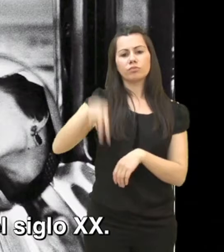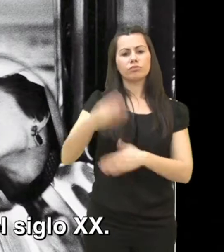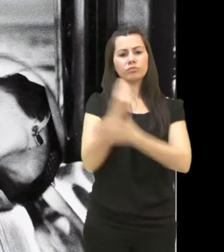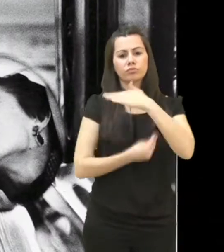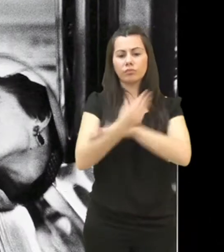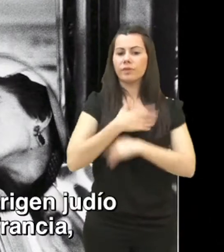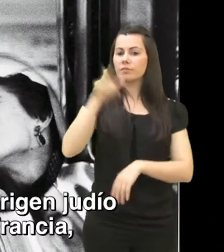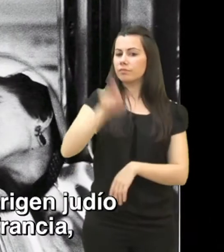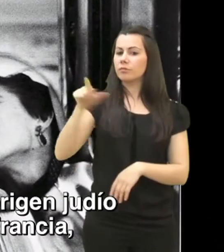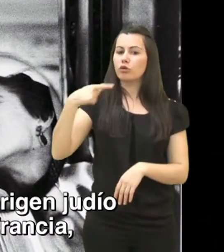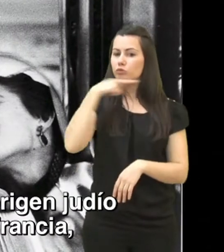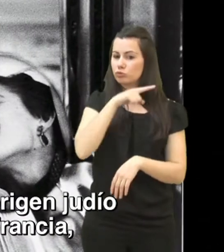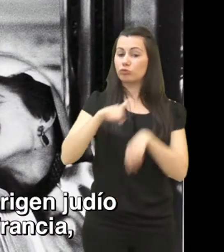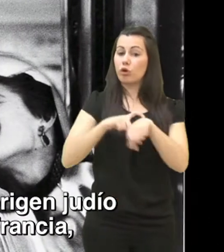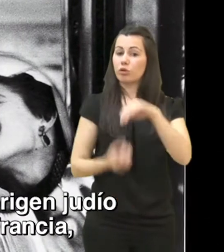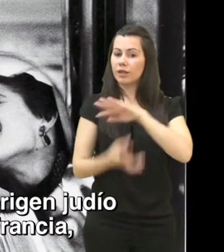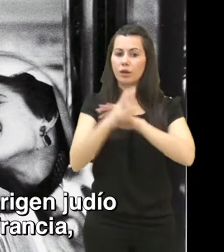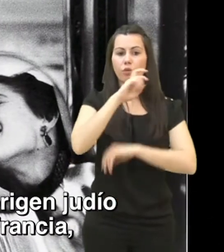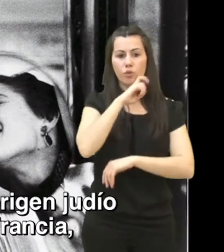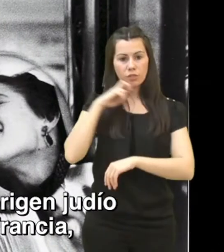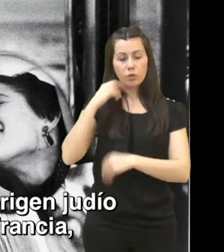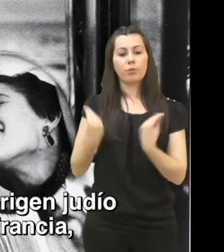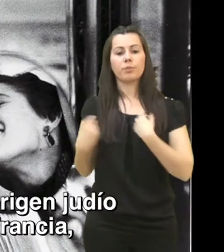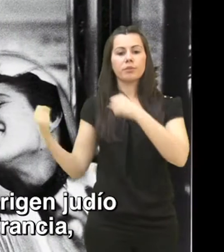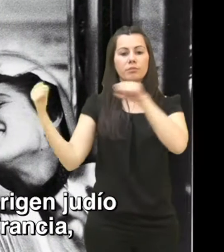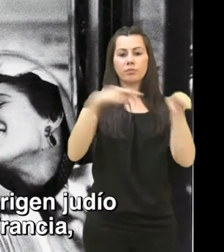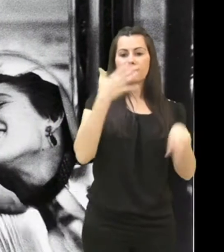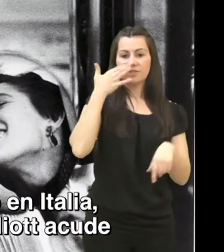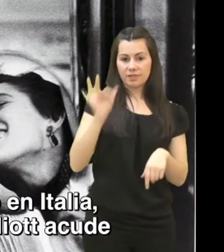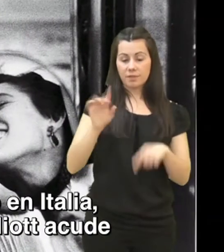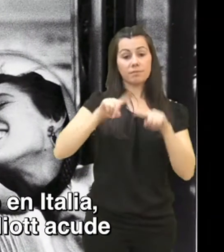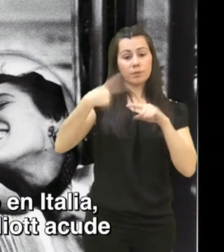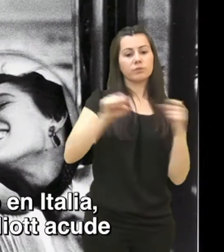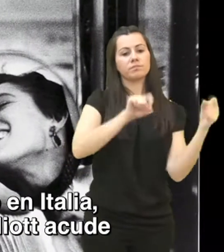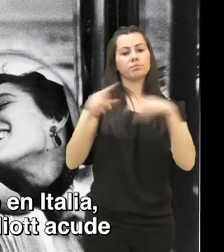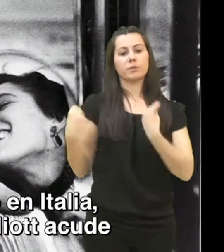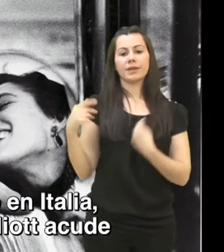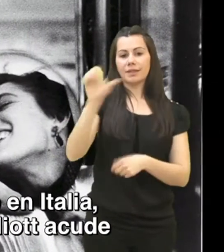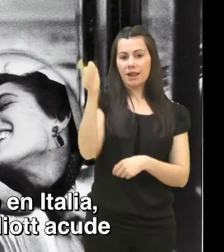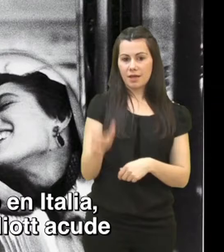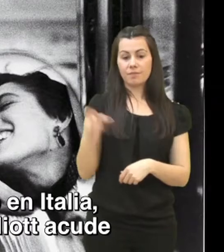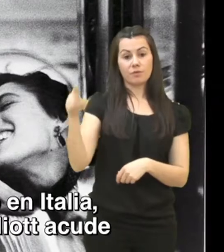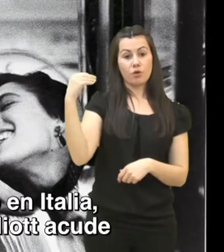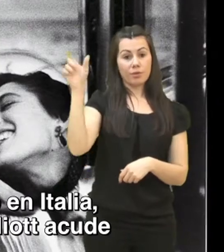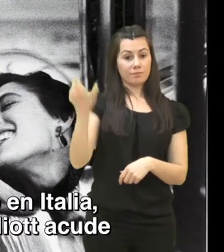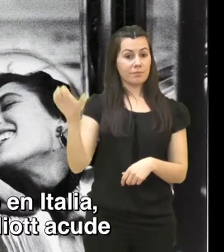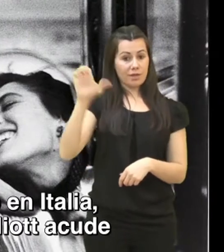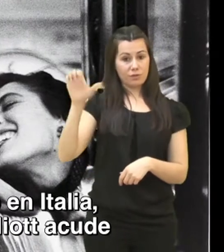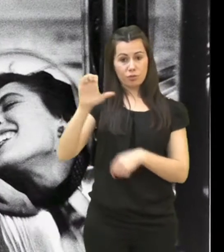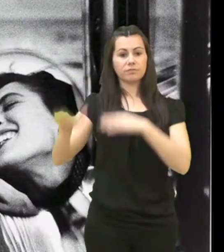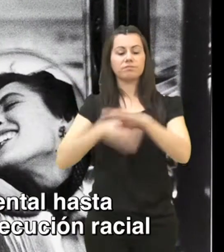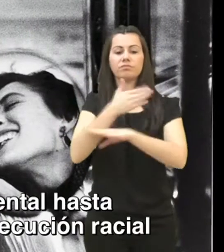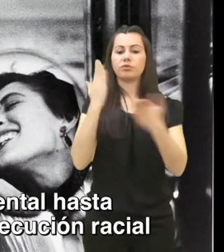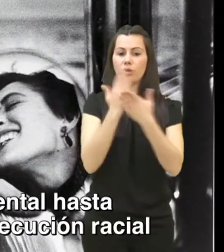XX. Hijo de rusos de origen judío emigrados a Francia, instalados luego en Italia, donde el joven